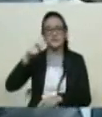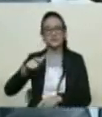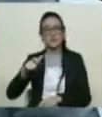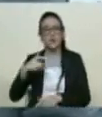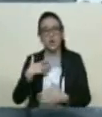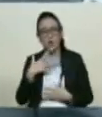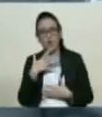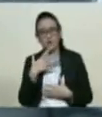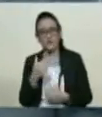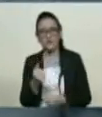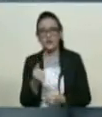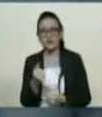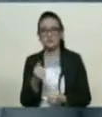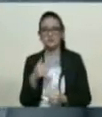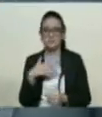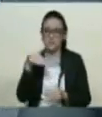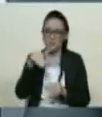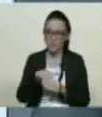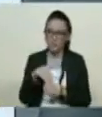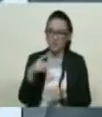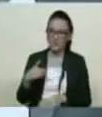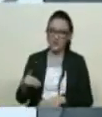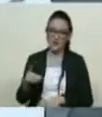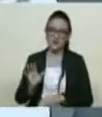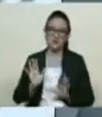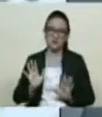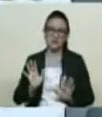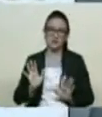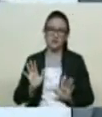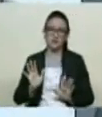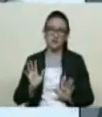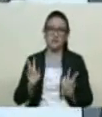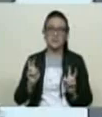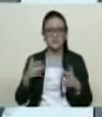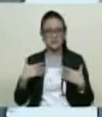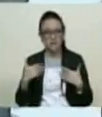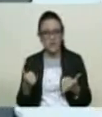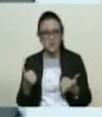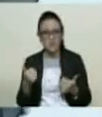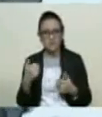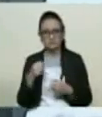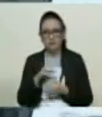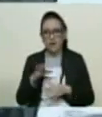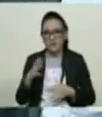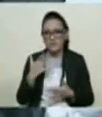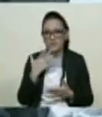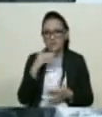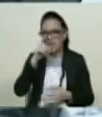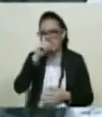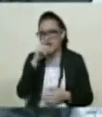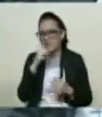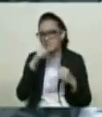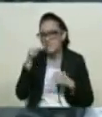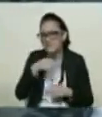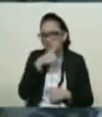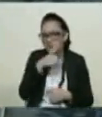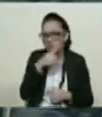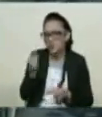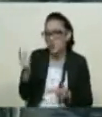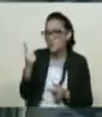su confianza, a ejercer el voto por derechos por temas de salud, por temas de edad, por algún tipo